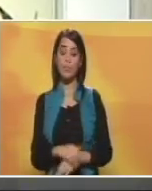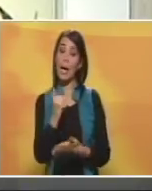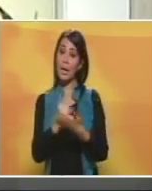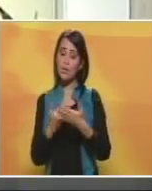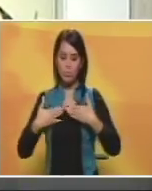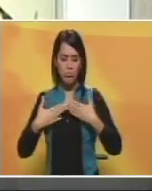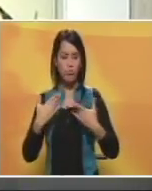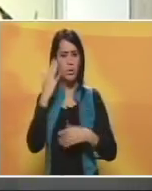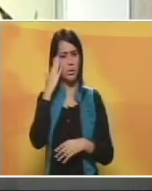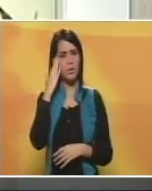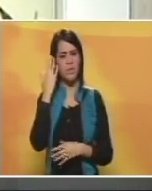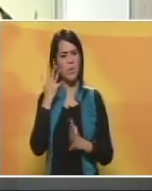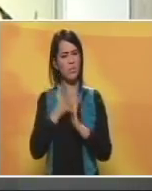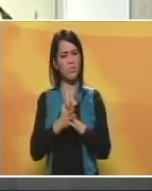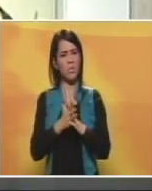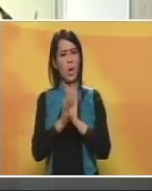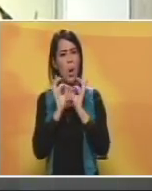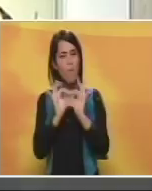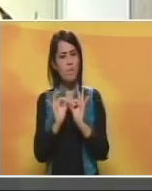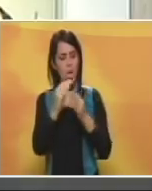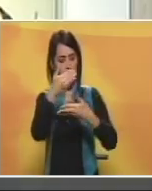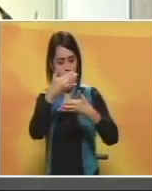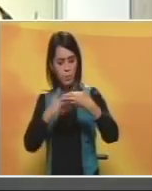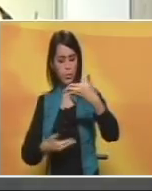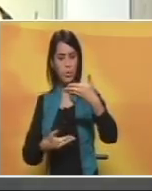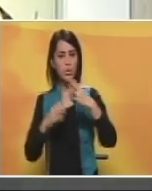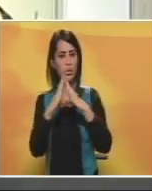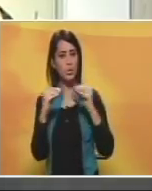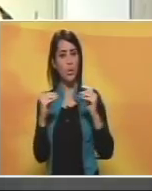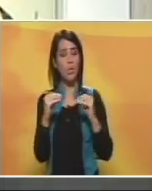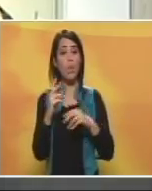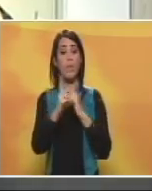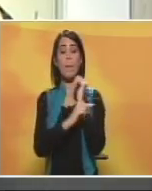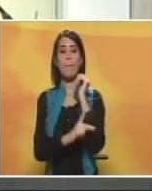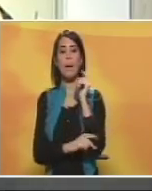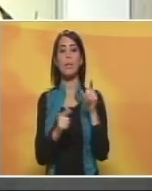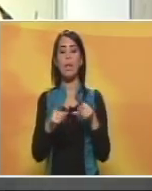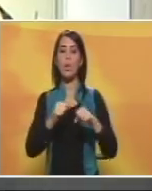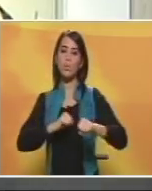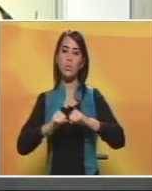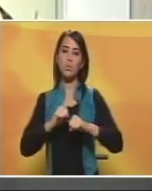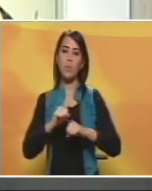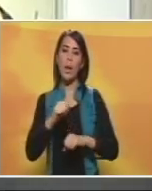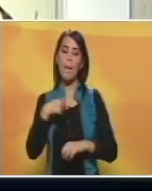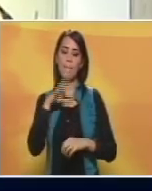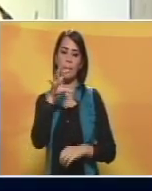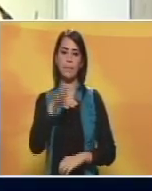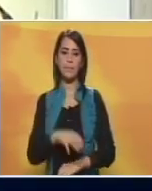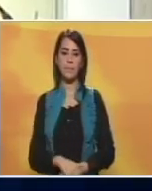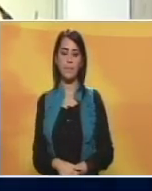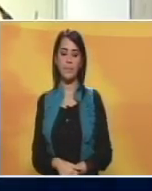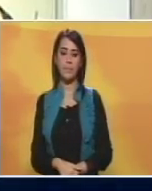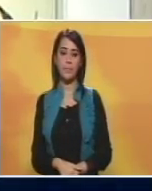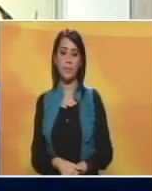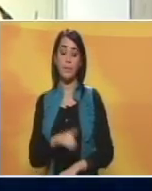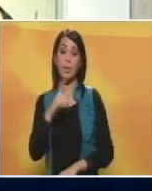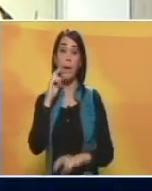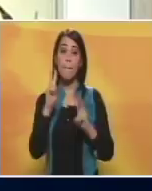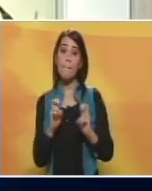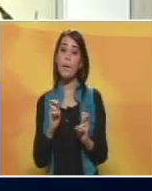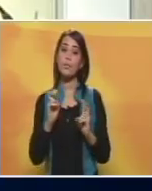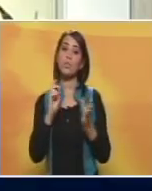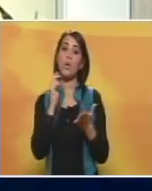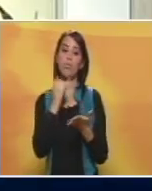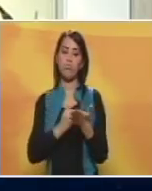permitirá conocer en detalles la situación del parque automotor del país. En el marco de este gran Censo Nacional